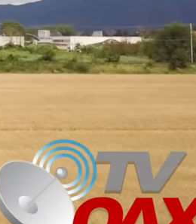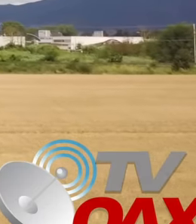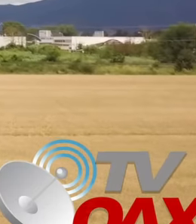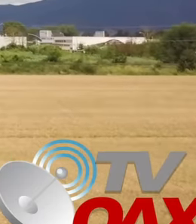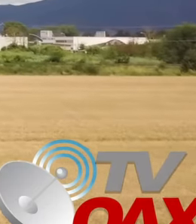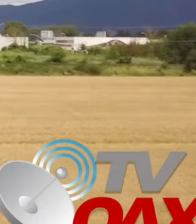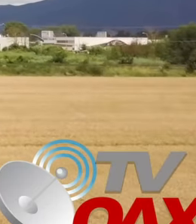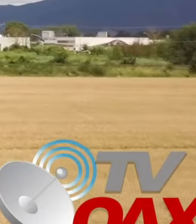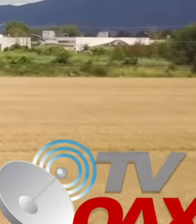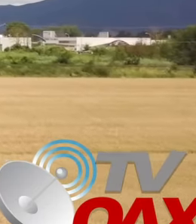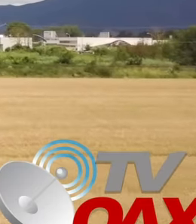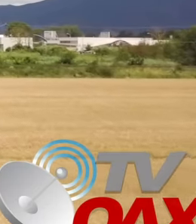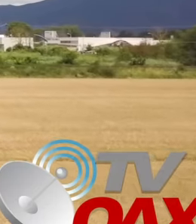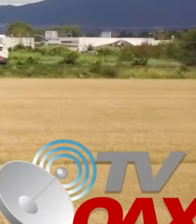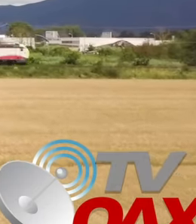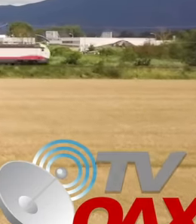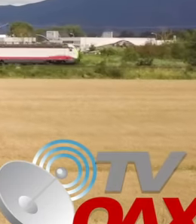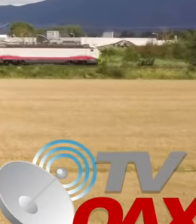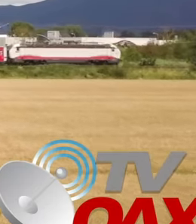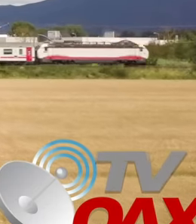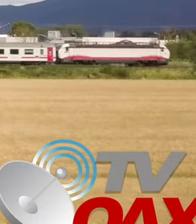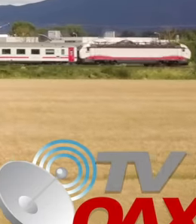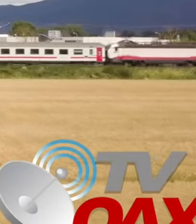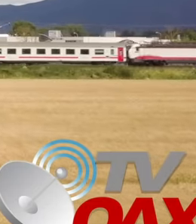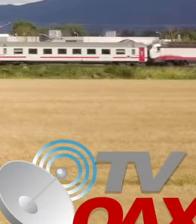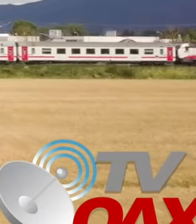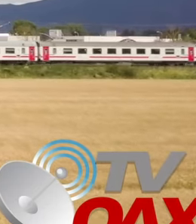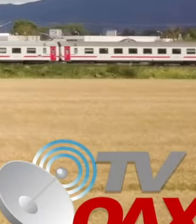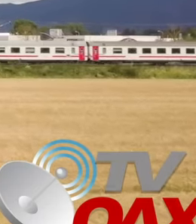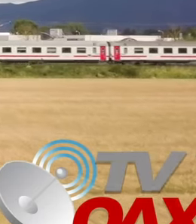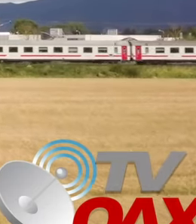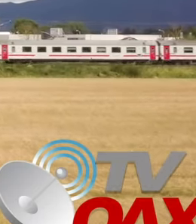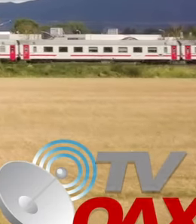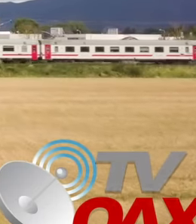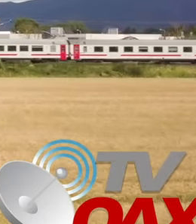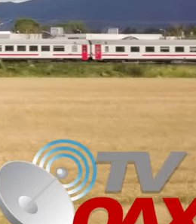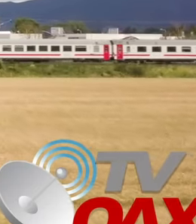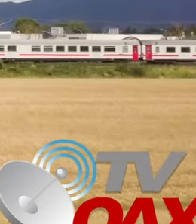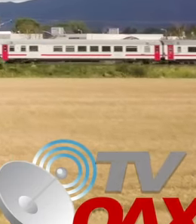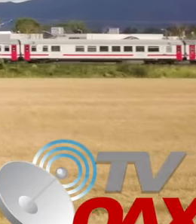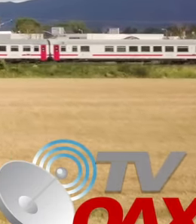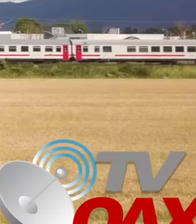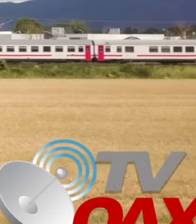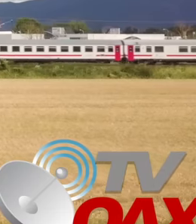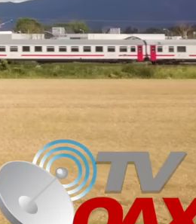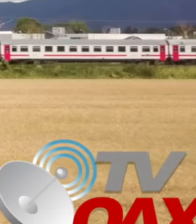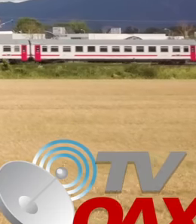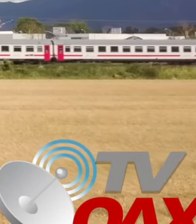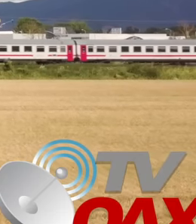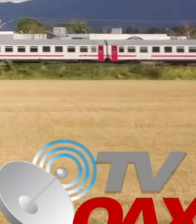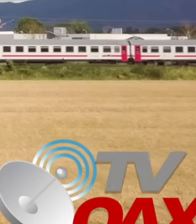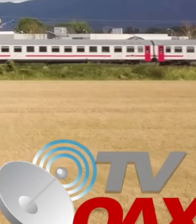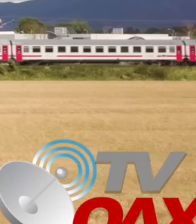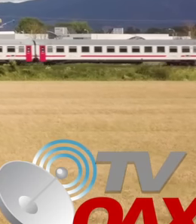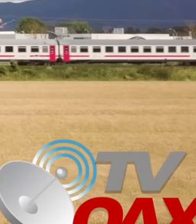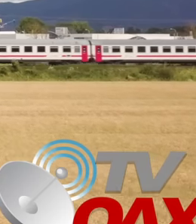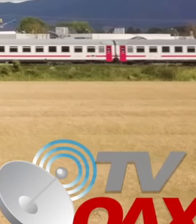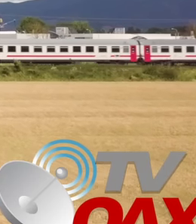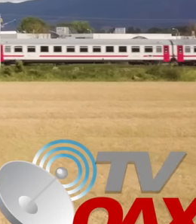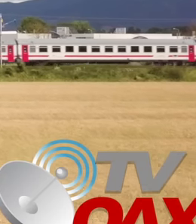vías para transportar personas, aún cuando esté vigente una concesión para trenes de